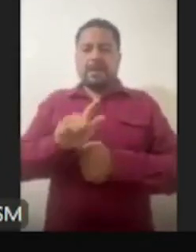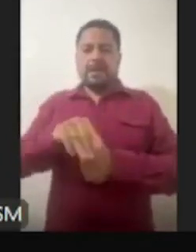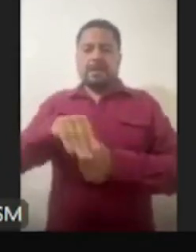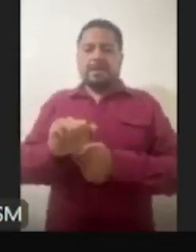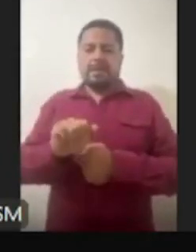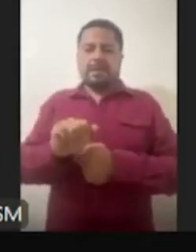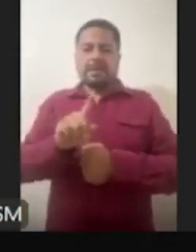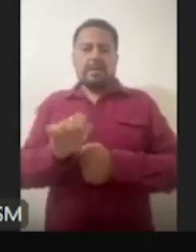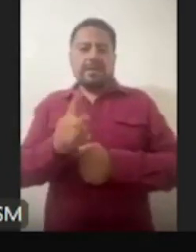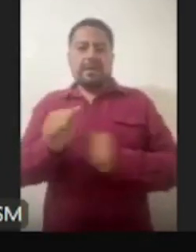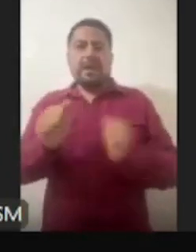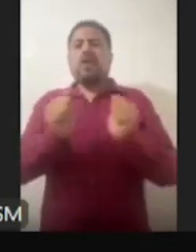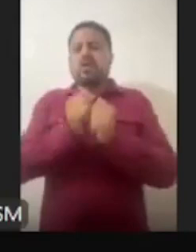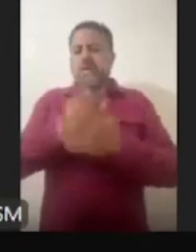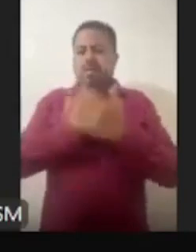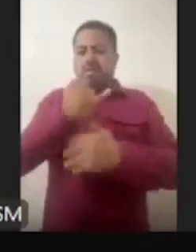proyecto.